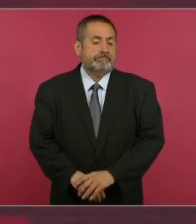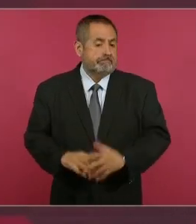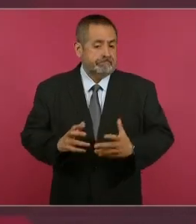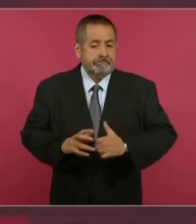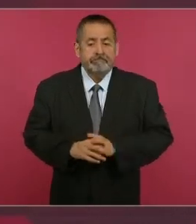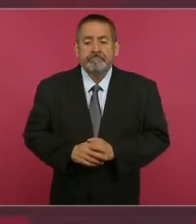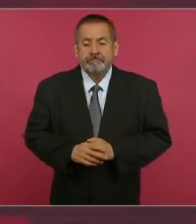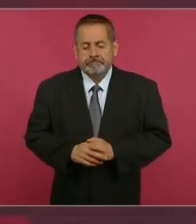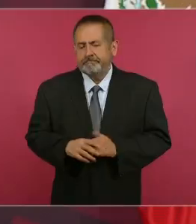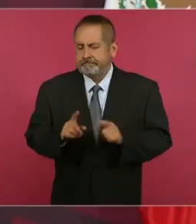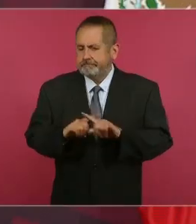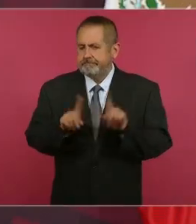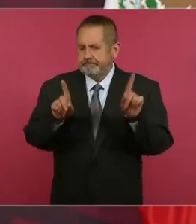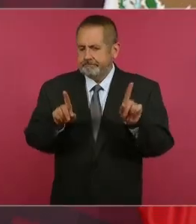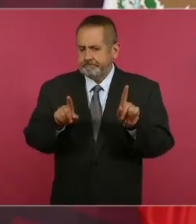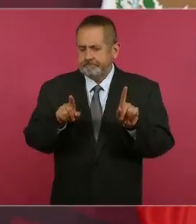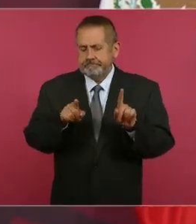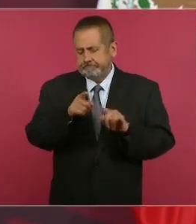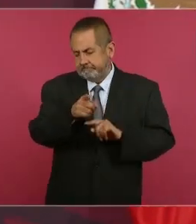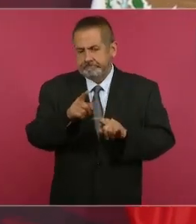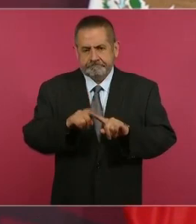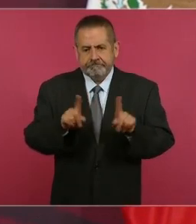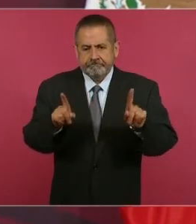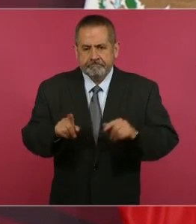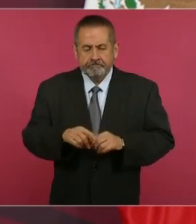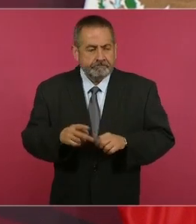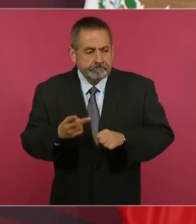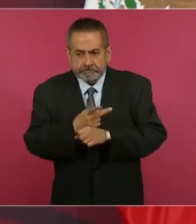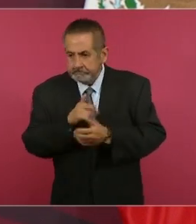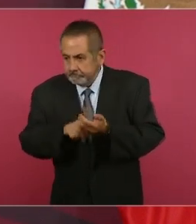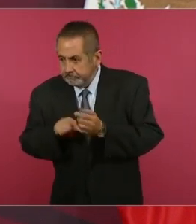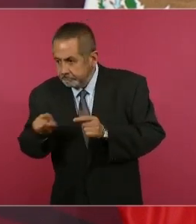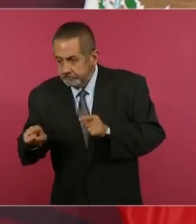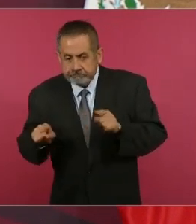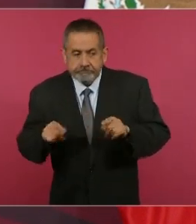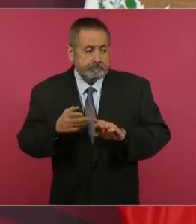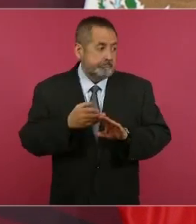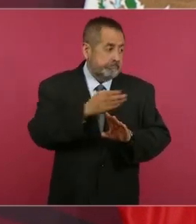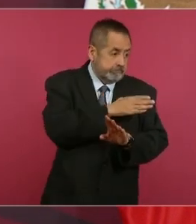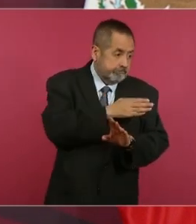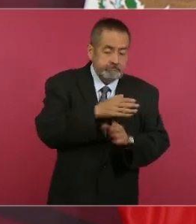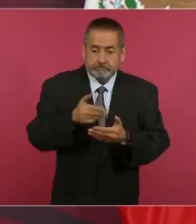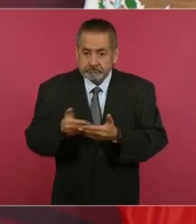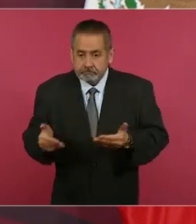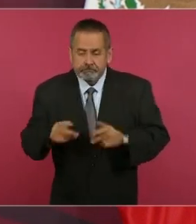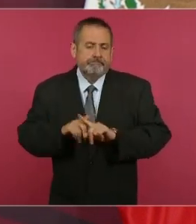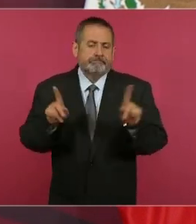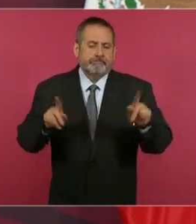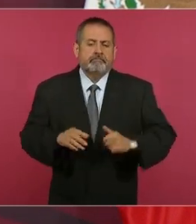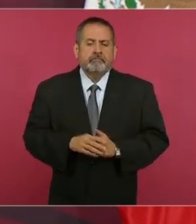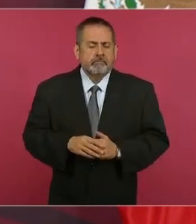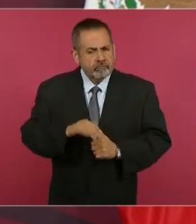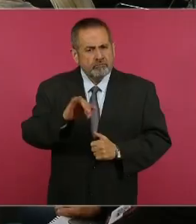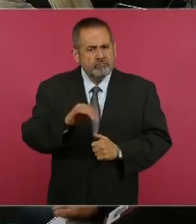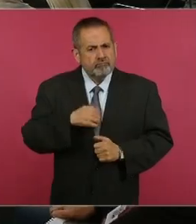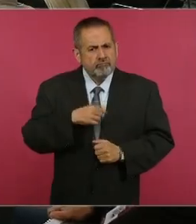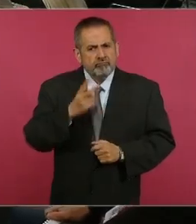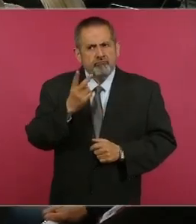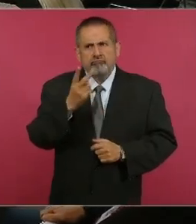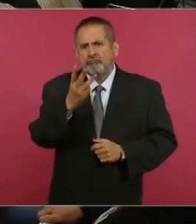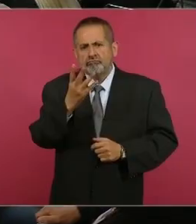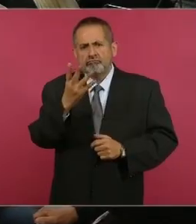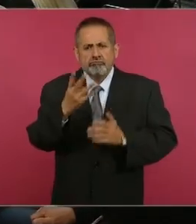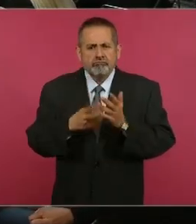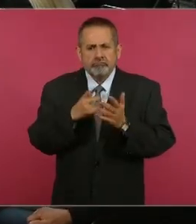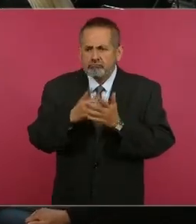Entonces, es distinto completamente, ¿no?, lo que está pasando ahora. Y yo sí me entrevisté como 3 o 4